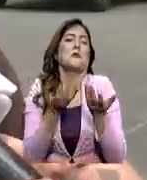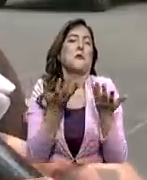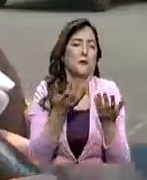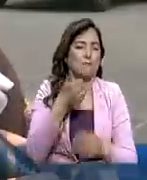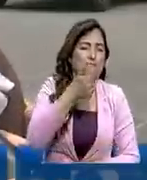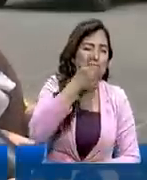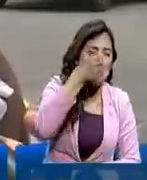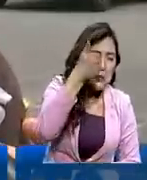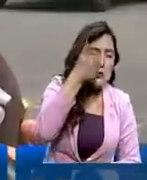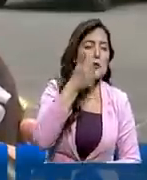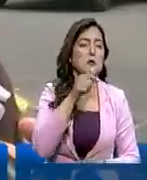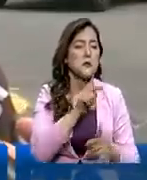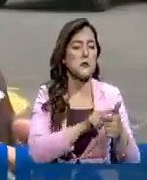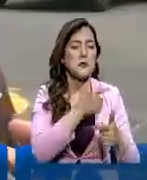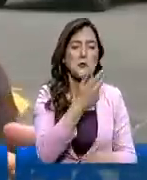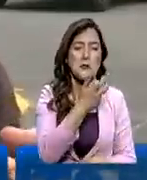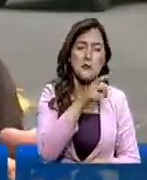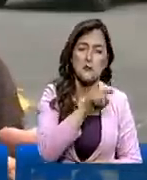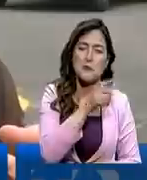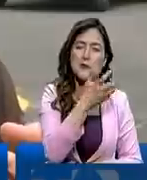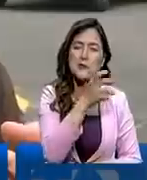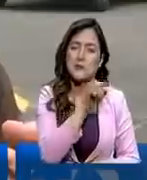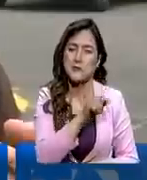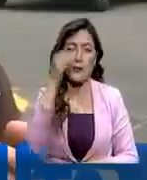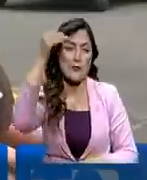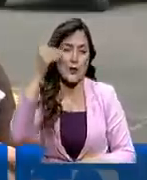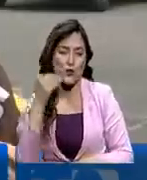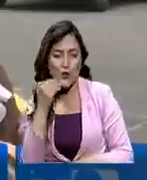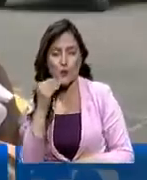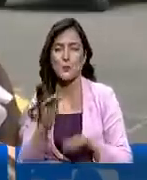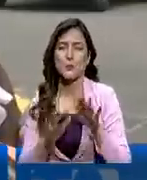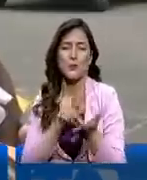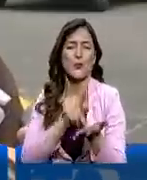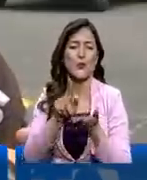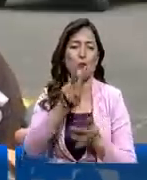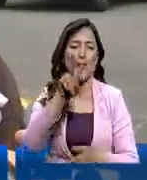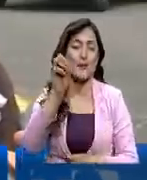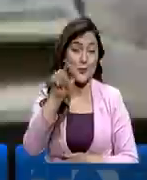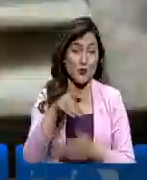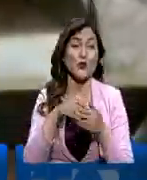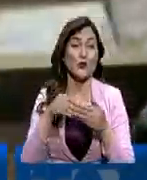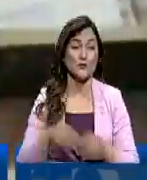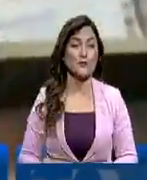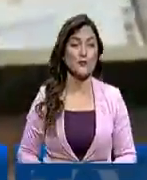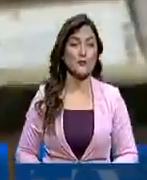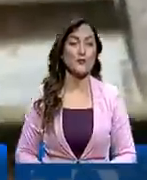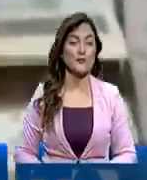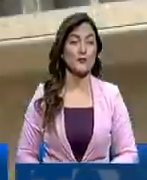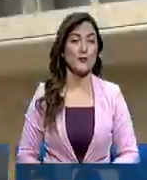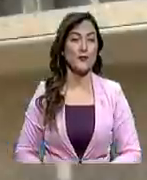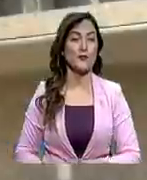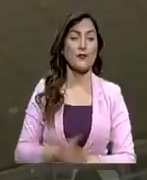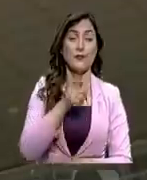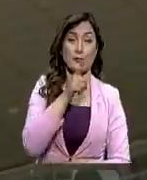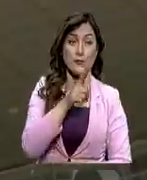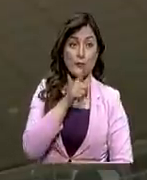edad, que oscila entre los 13.000 a $15.000, y por menores de edad estamos viendo que llega hasta los $20.000. La Tacunga